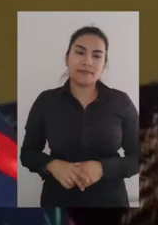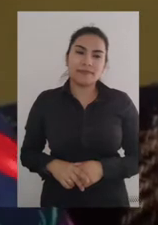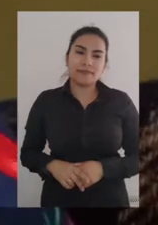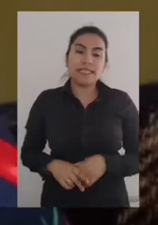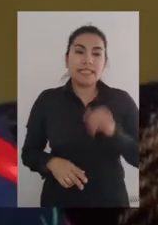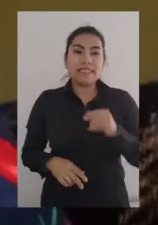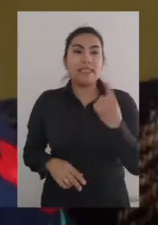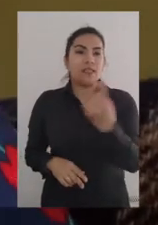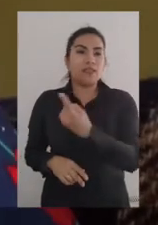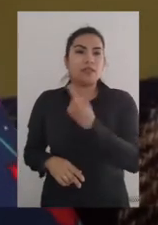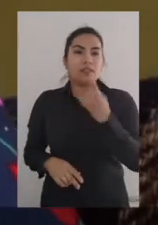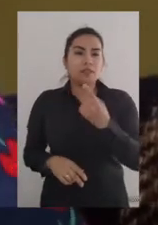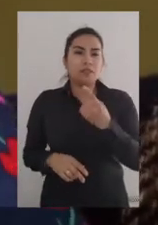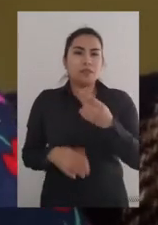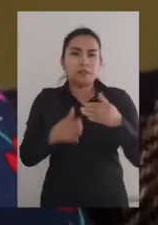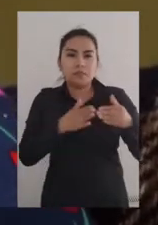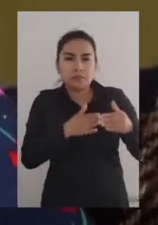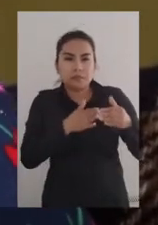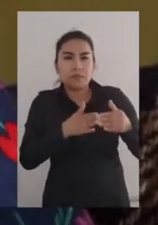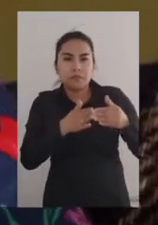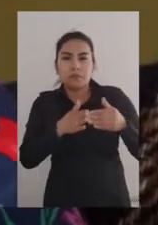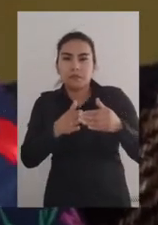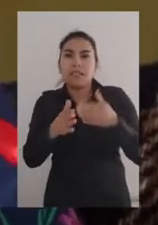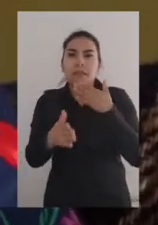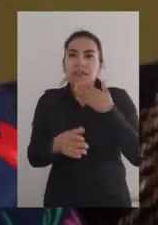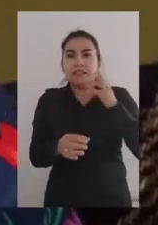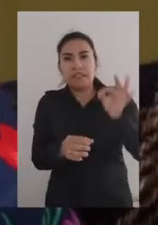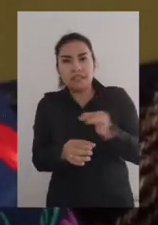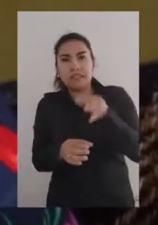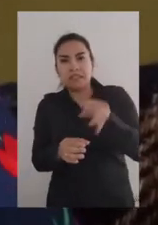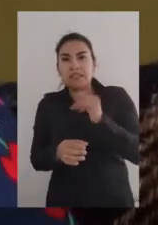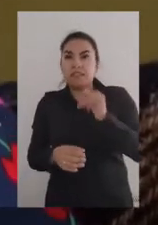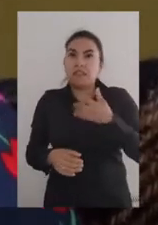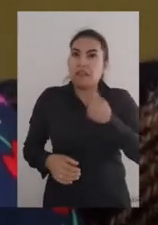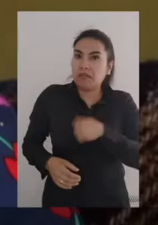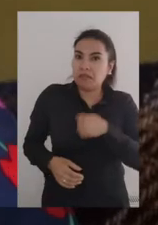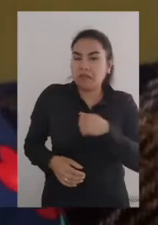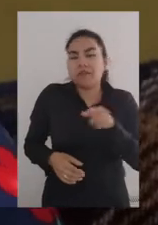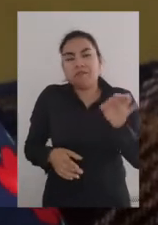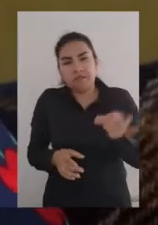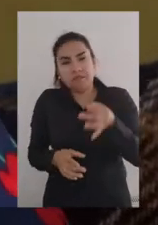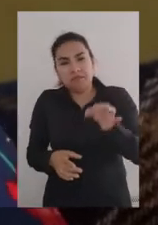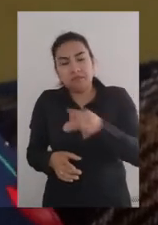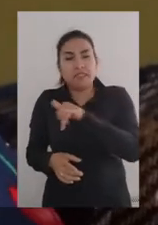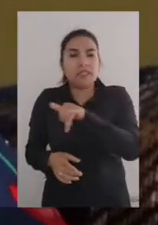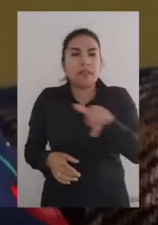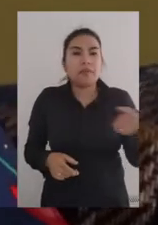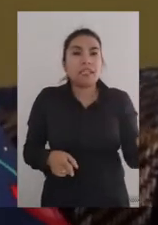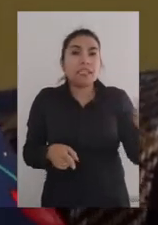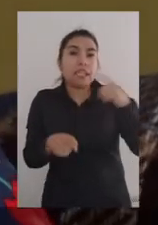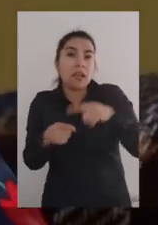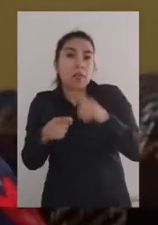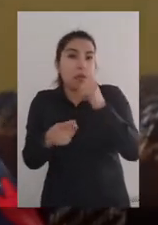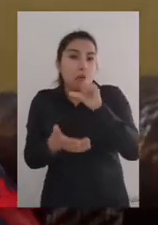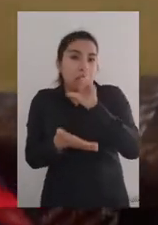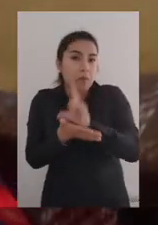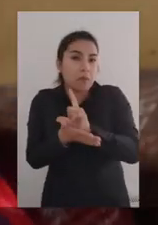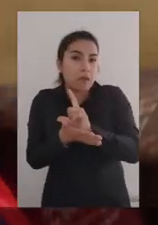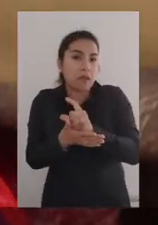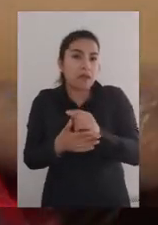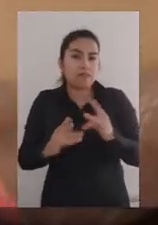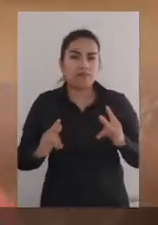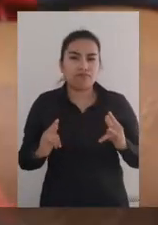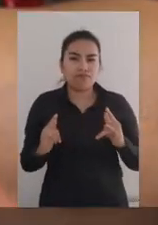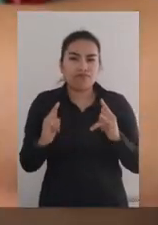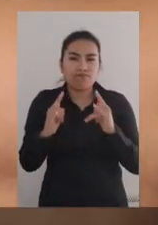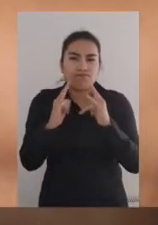si nosotros andábamos navegando claro y vamos tejiendo a que está aburrido el taller después llegamos a un lugar se armaba la